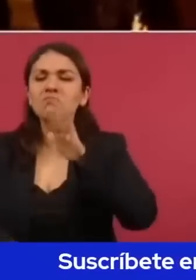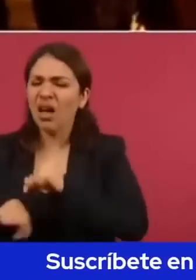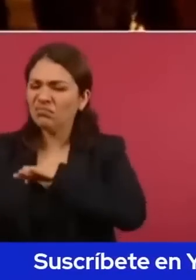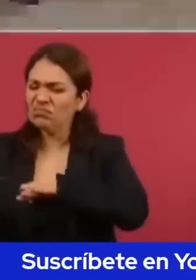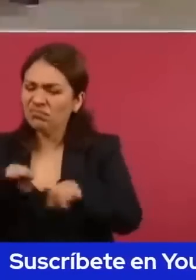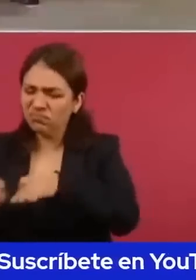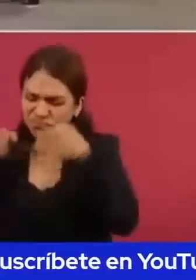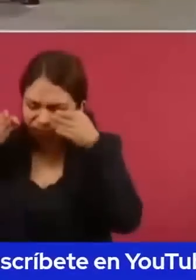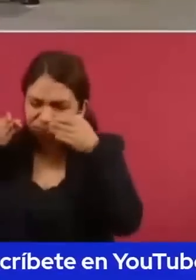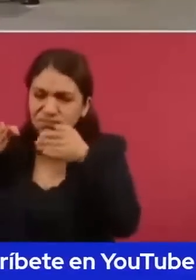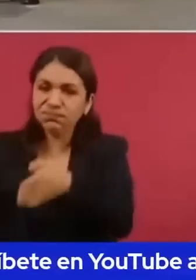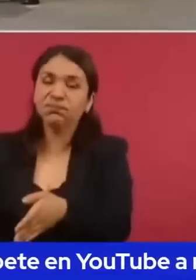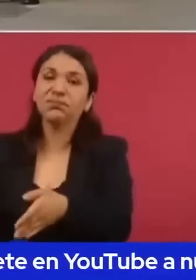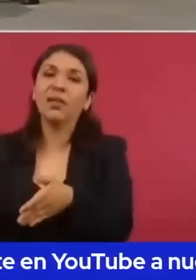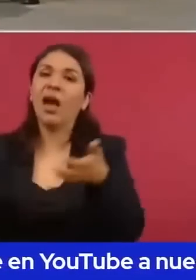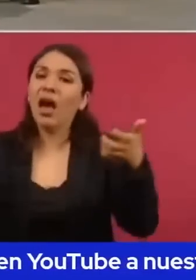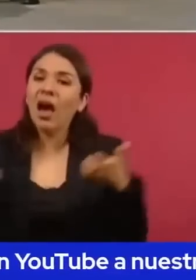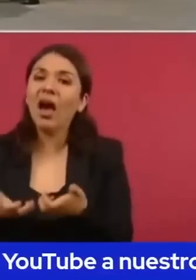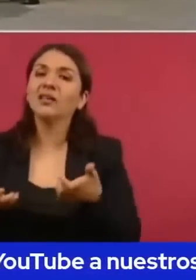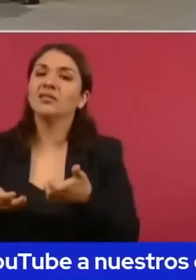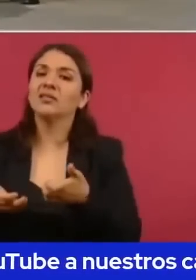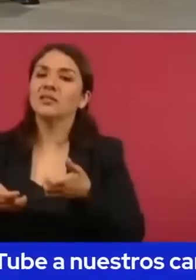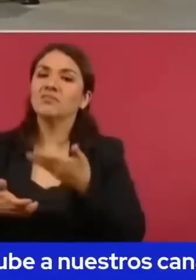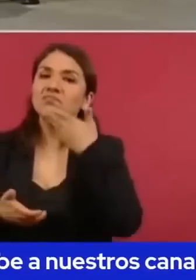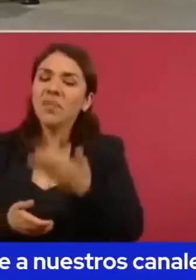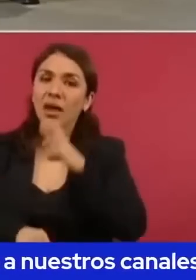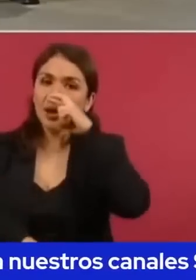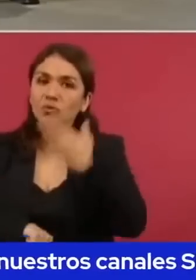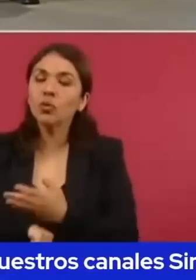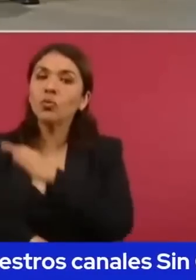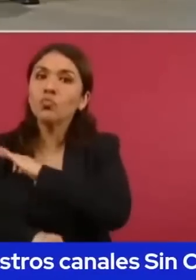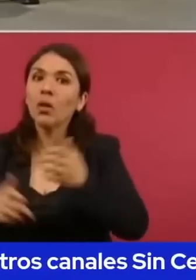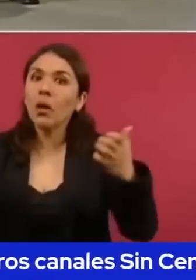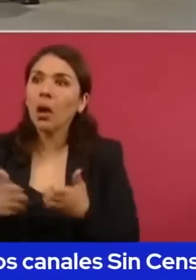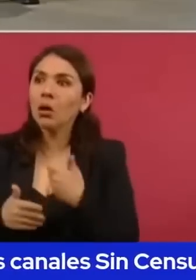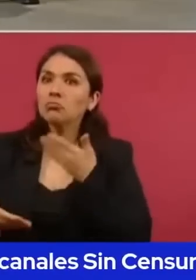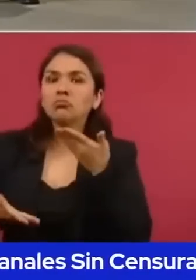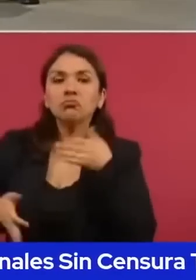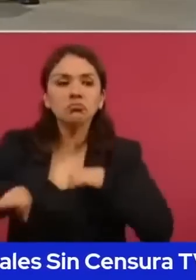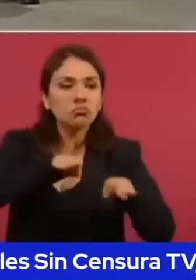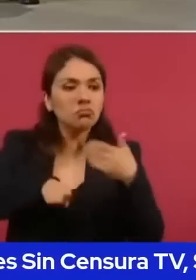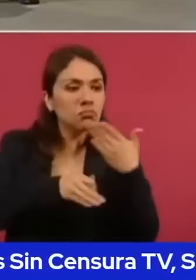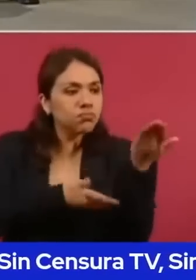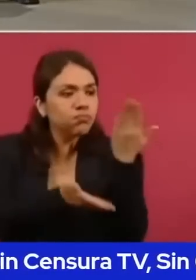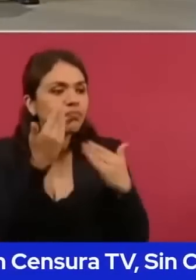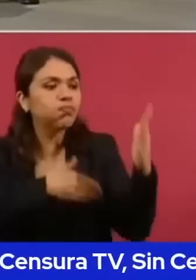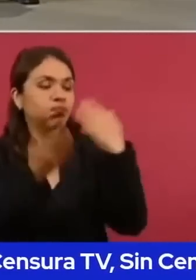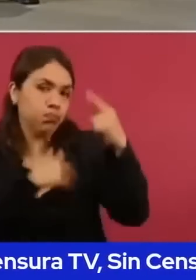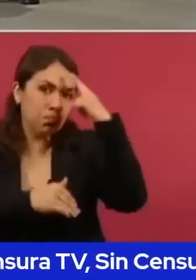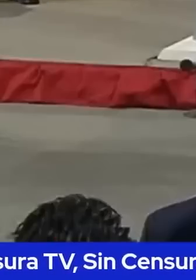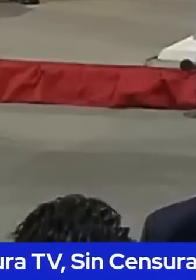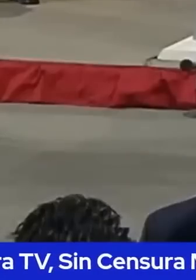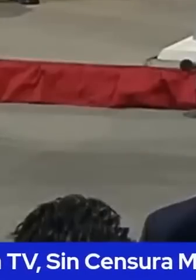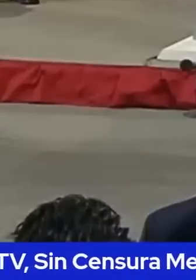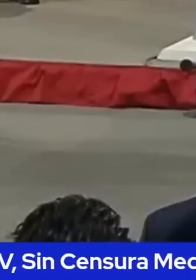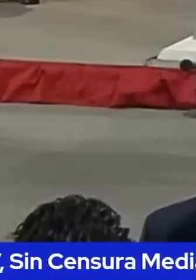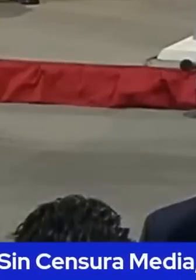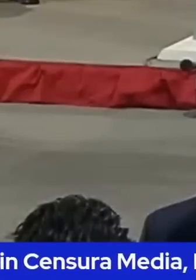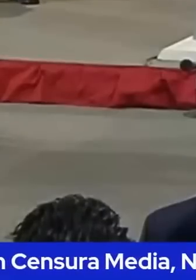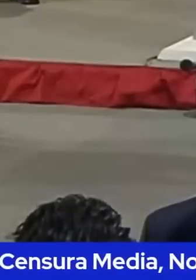dedicaba al trabajo y lográbamos grandes cosas en materia de colaboración